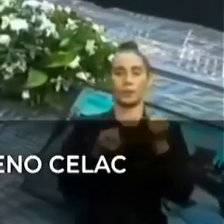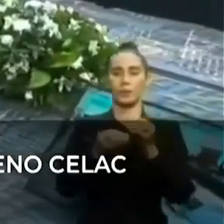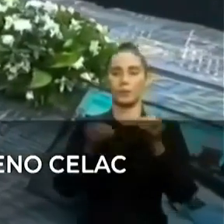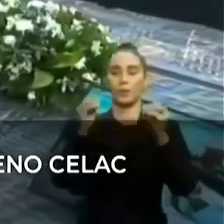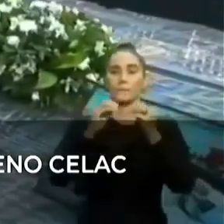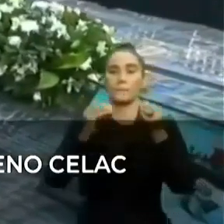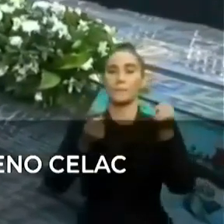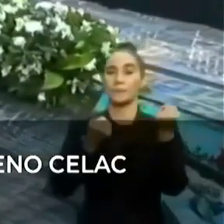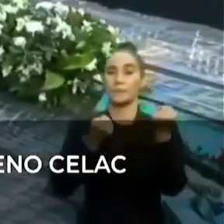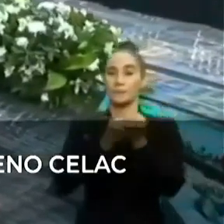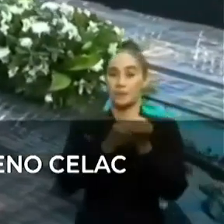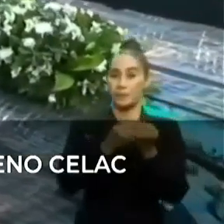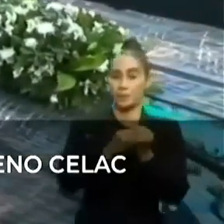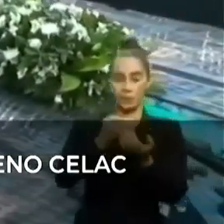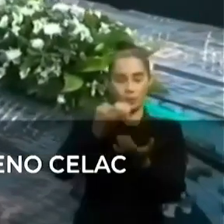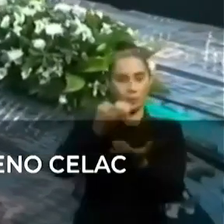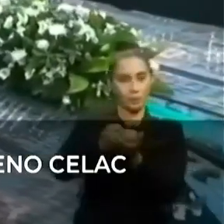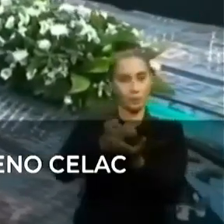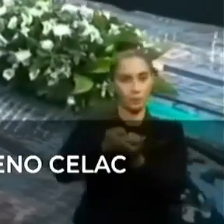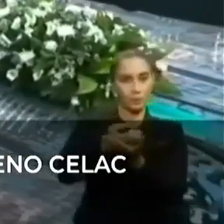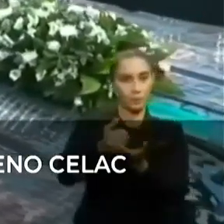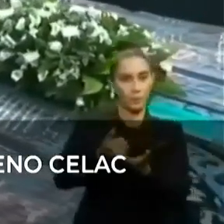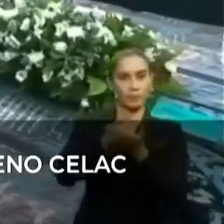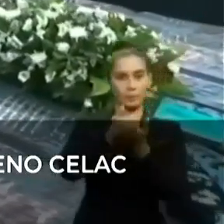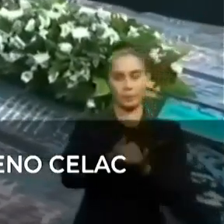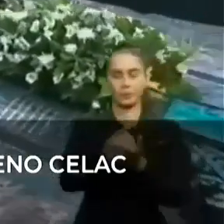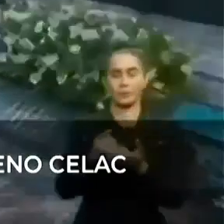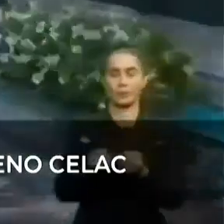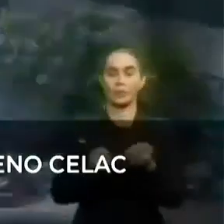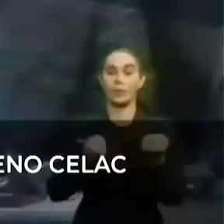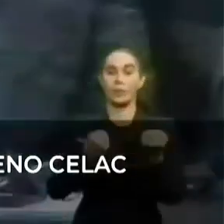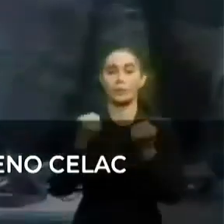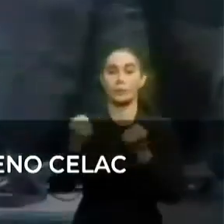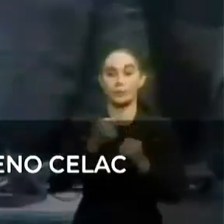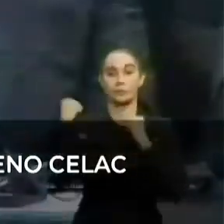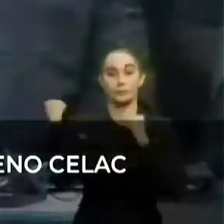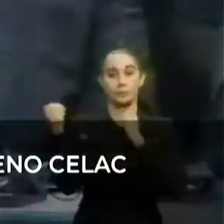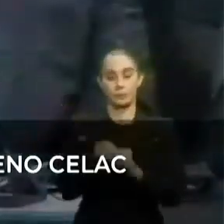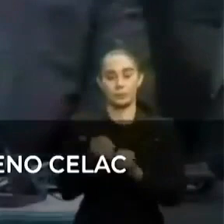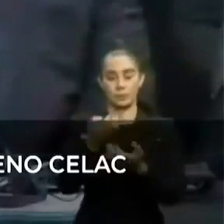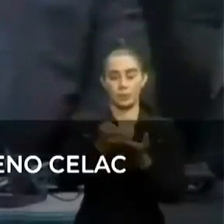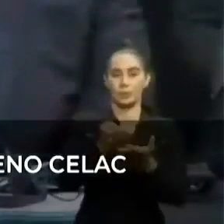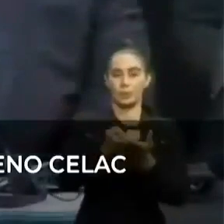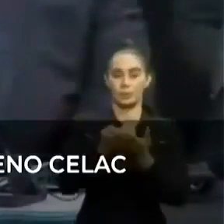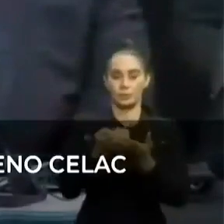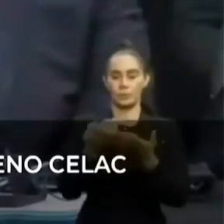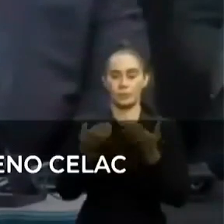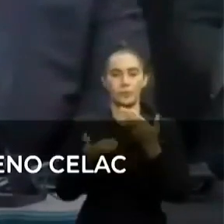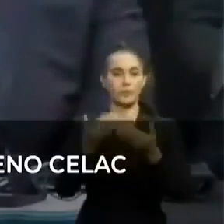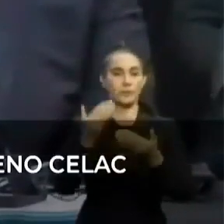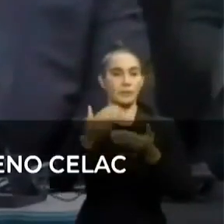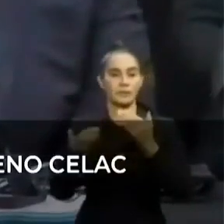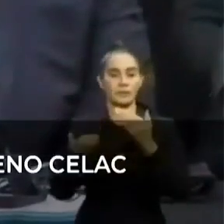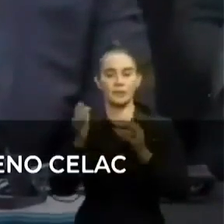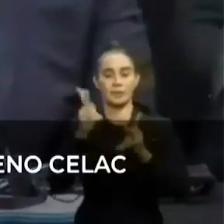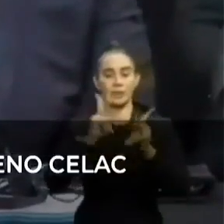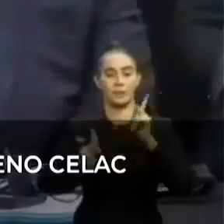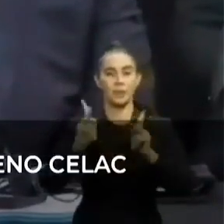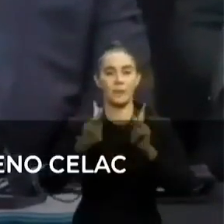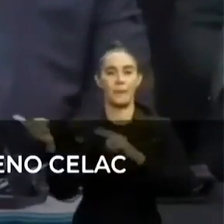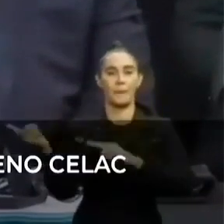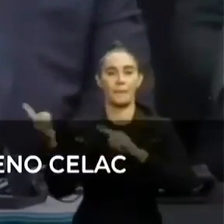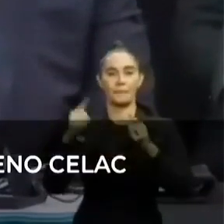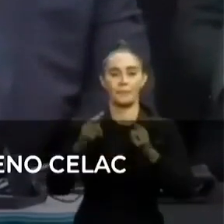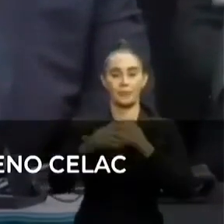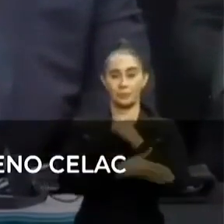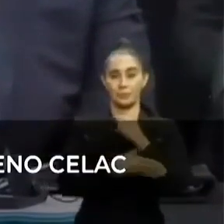cuya diversidad le otorga fuerza para servir como un recurso que facilita el encuentro entre los pueblos. Si bien es cierto